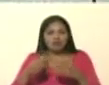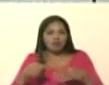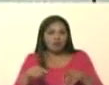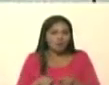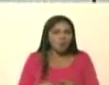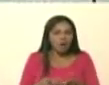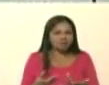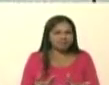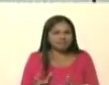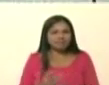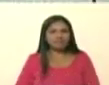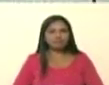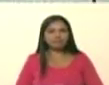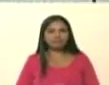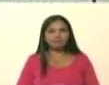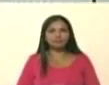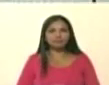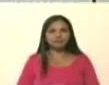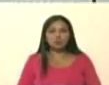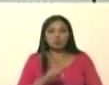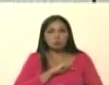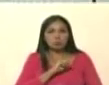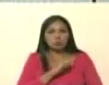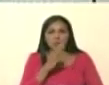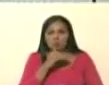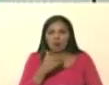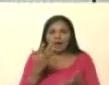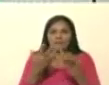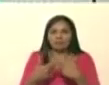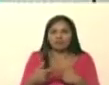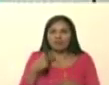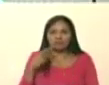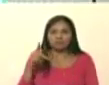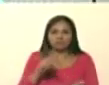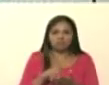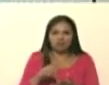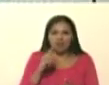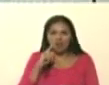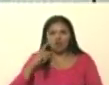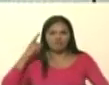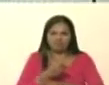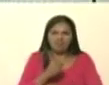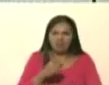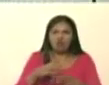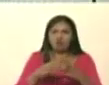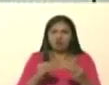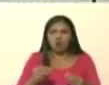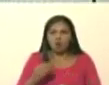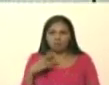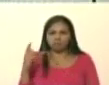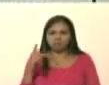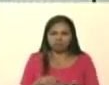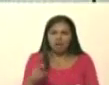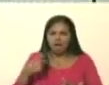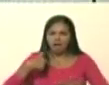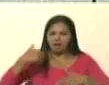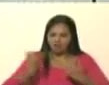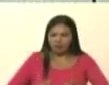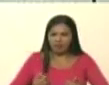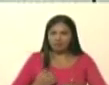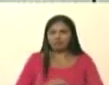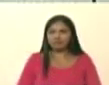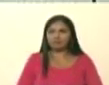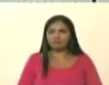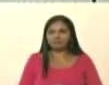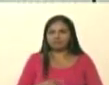proletariado no se asusten empresarios aquí estamos los dictadores del proletariado es